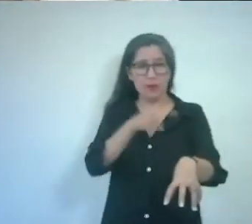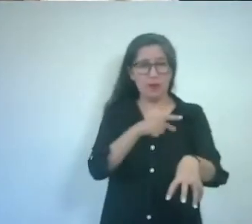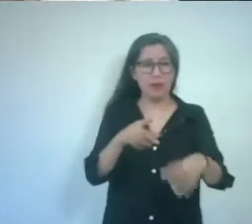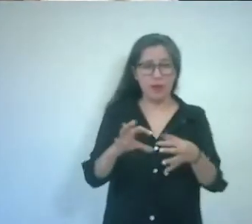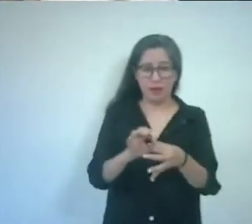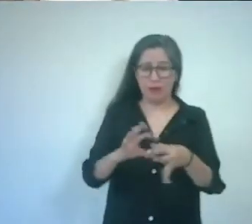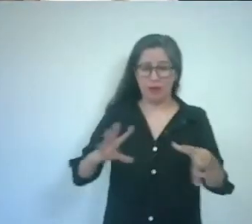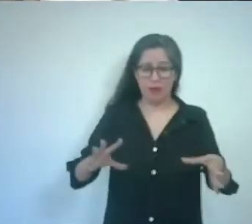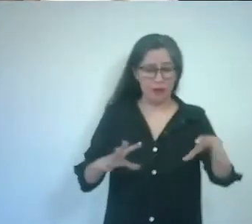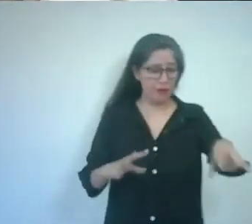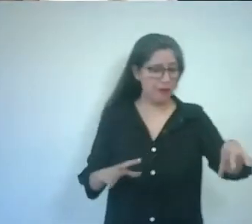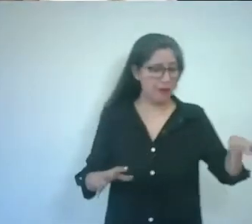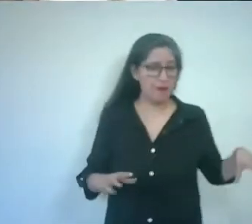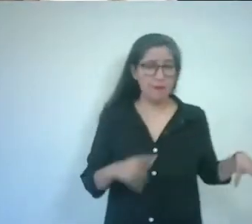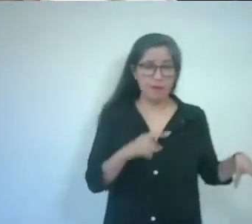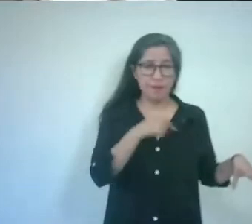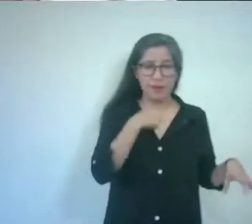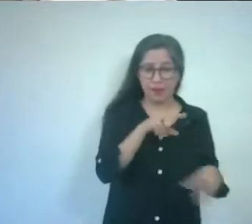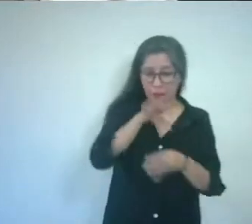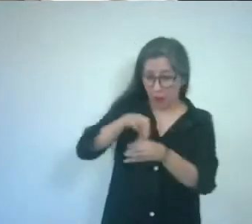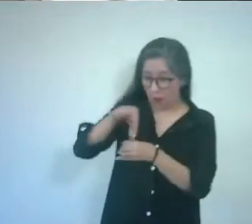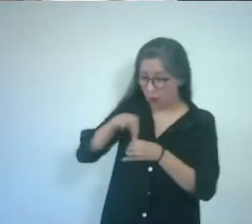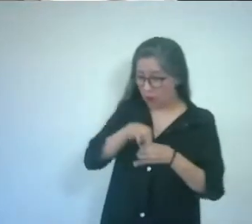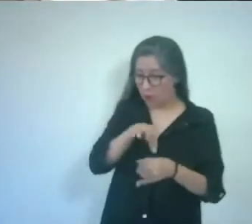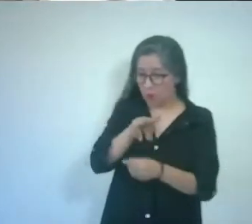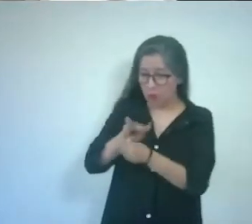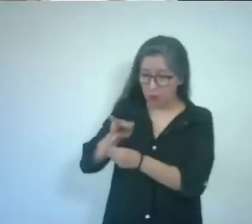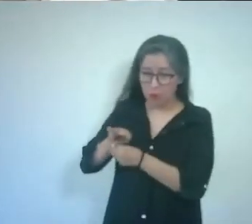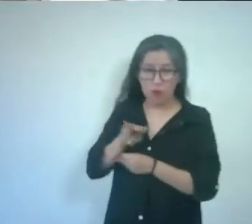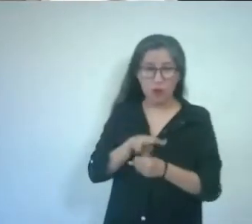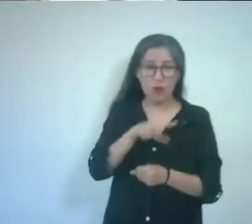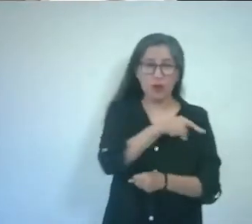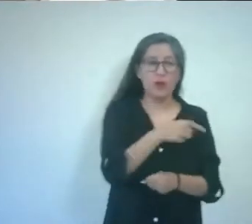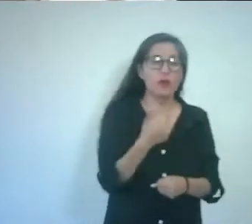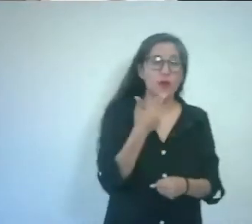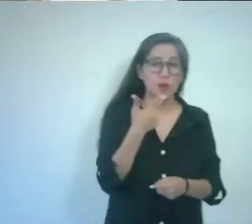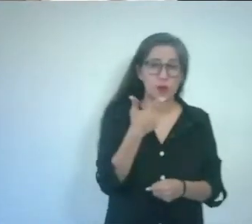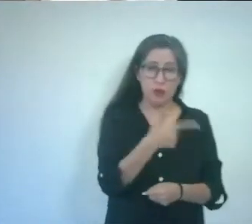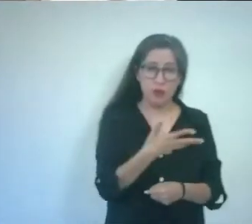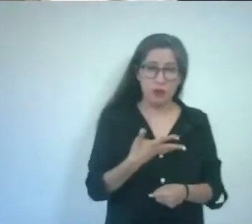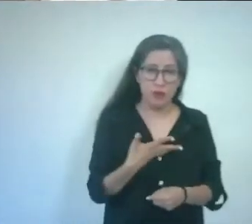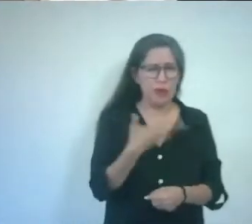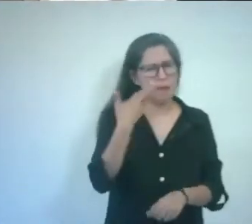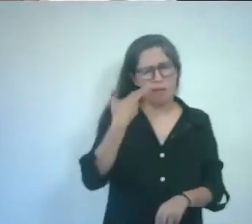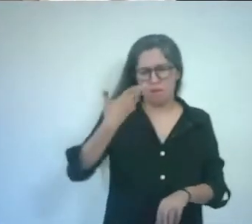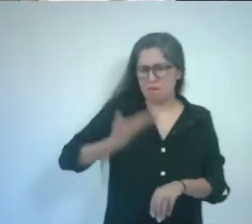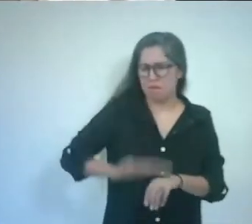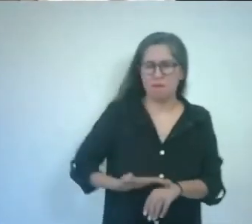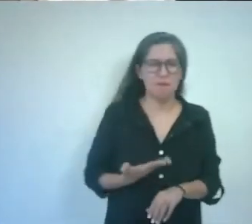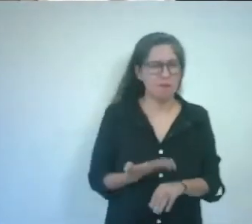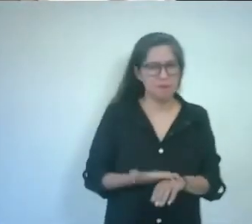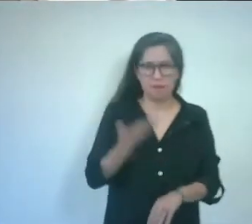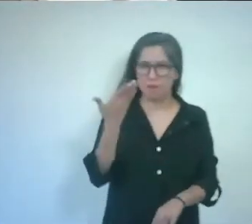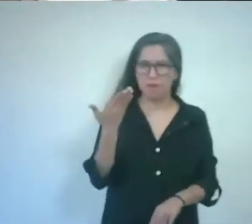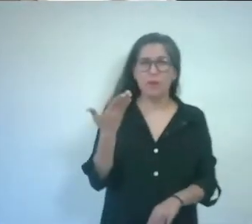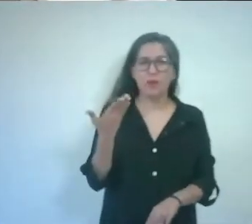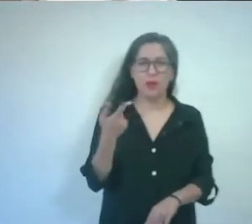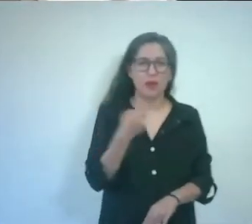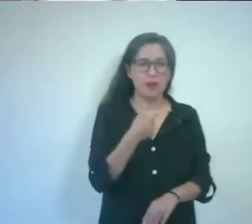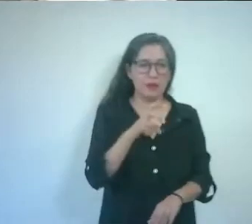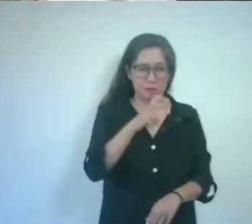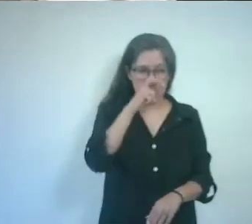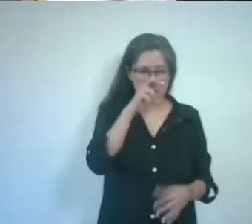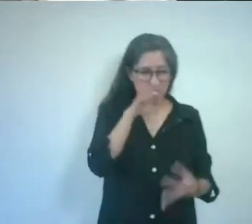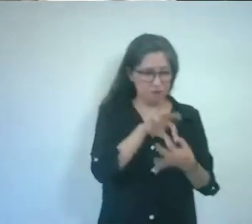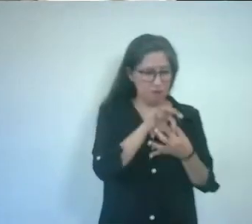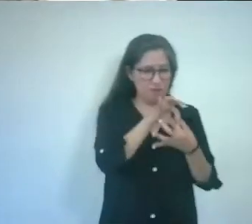de autoridades electorales, que han realizado esta función con absoluta responsabilidad y con estricto apego a